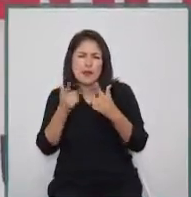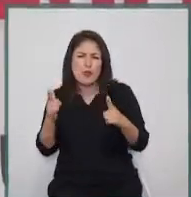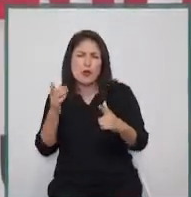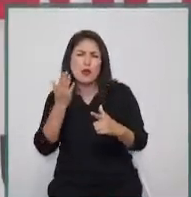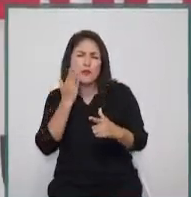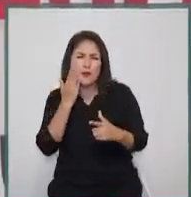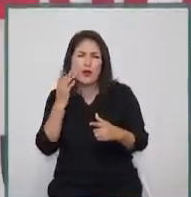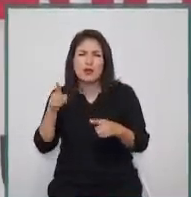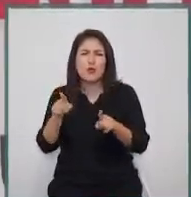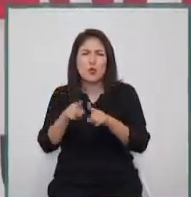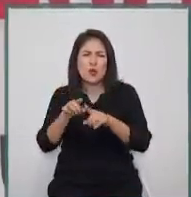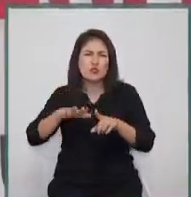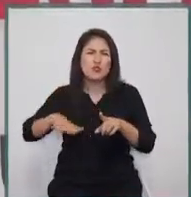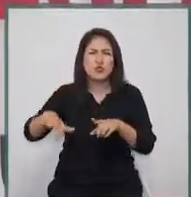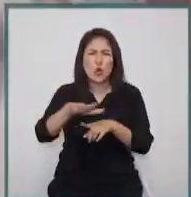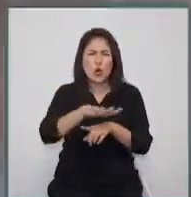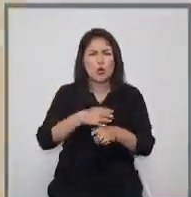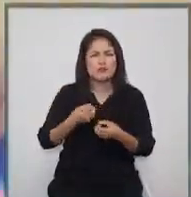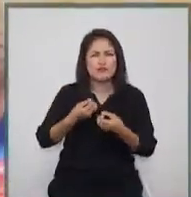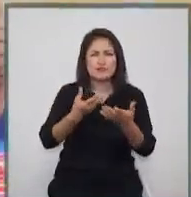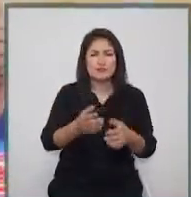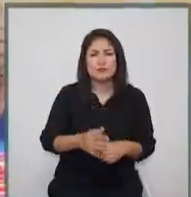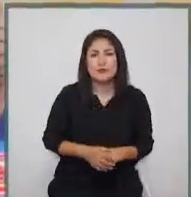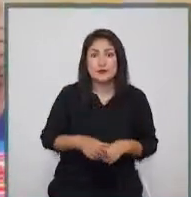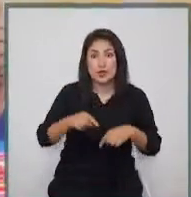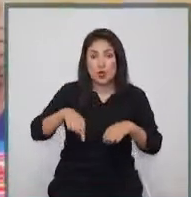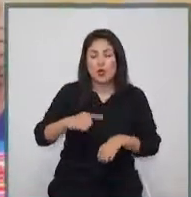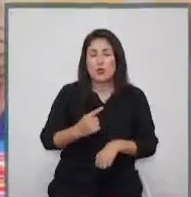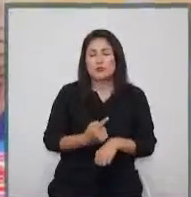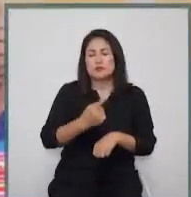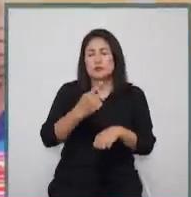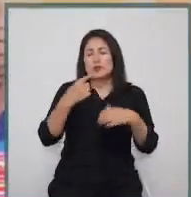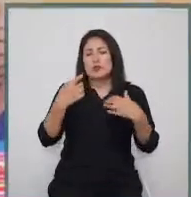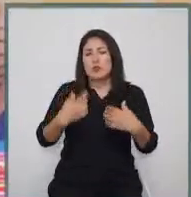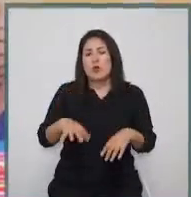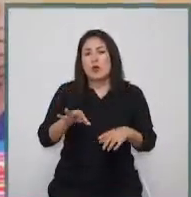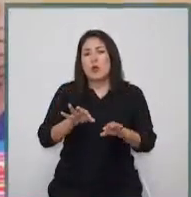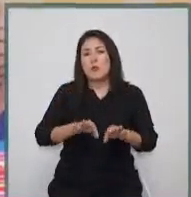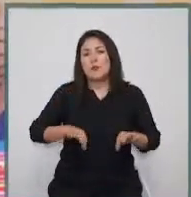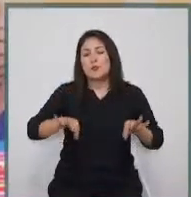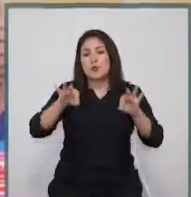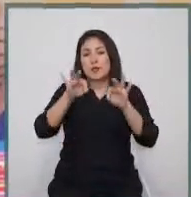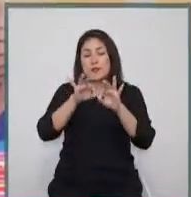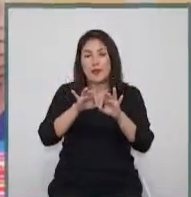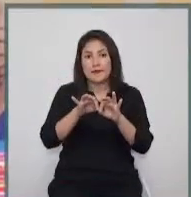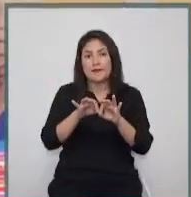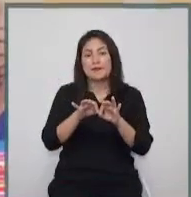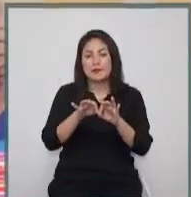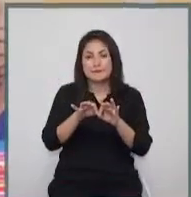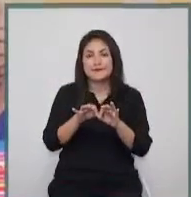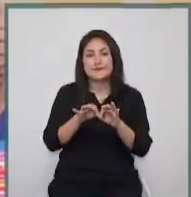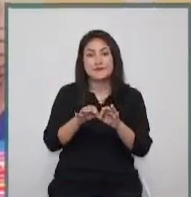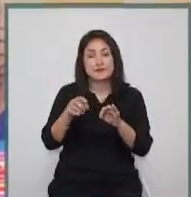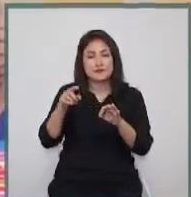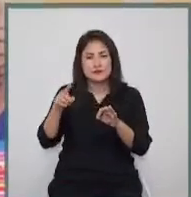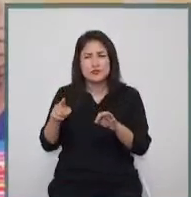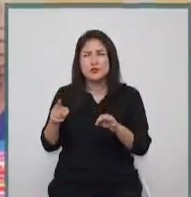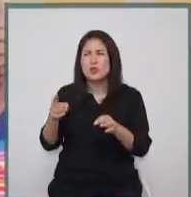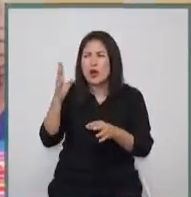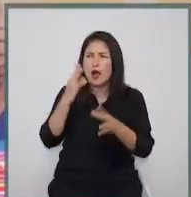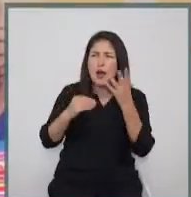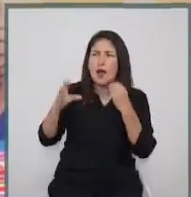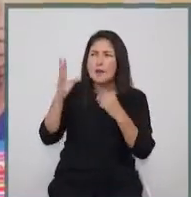espacios públicos o los espacios sociales que podamos tener. Este día es bastante interesante porque nos va a permitir